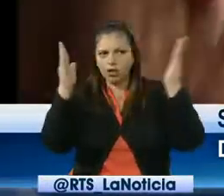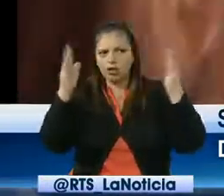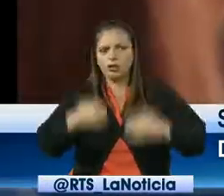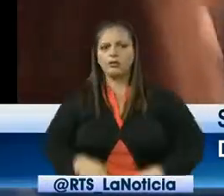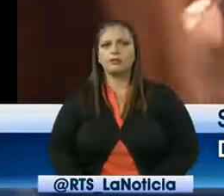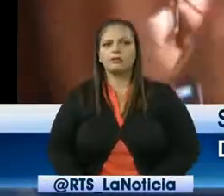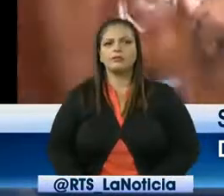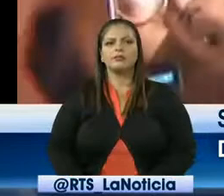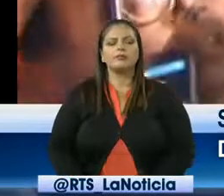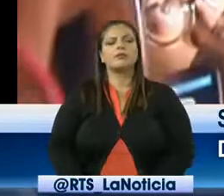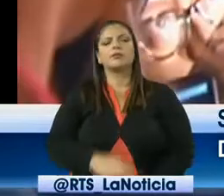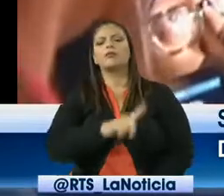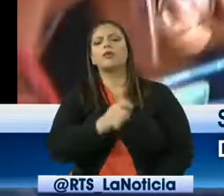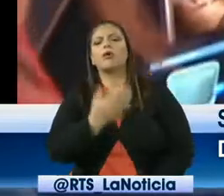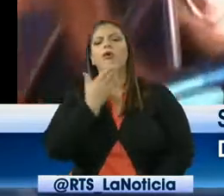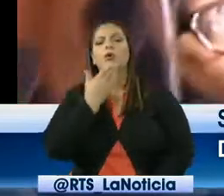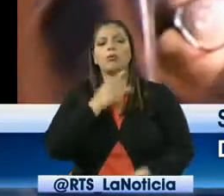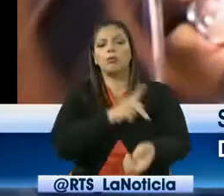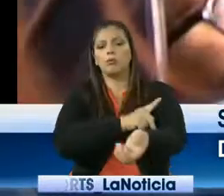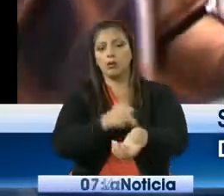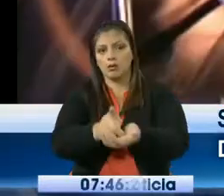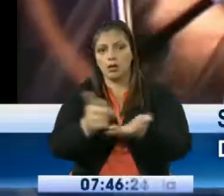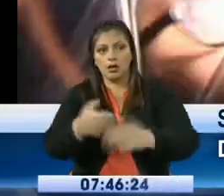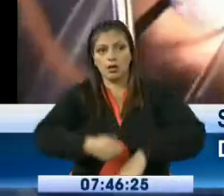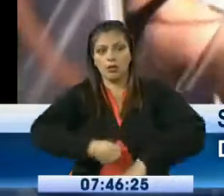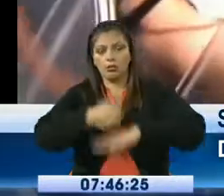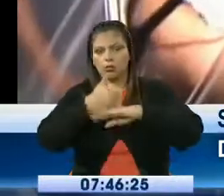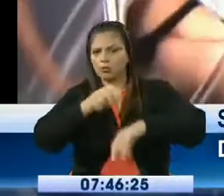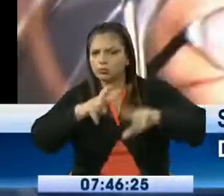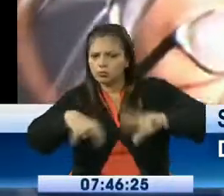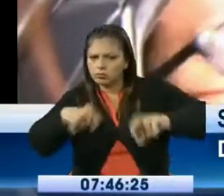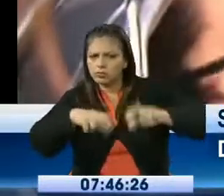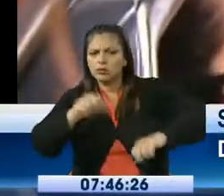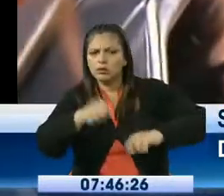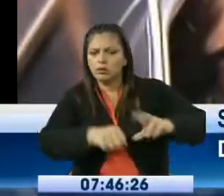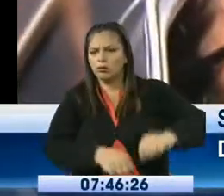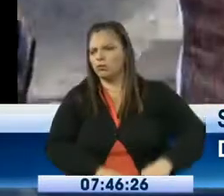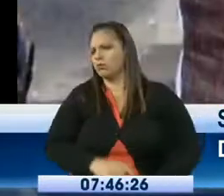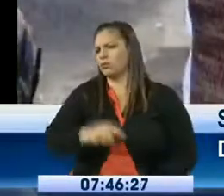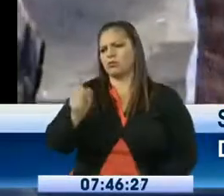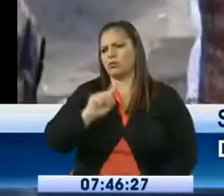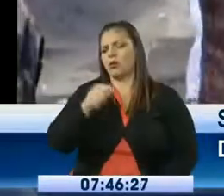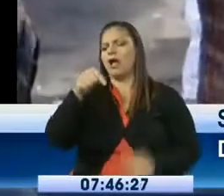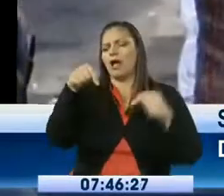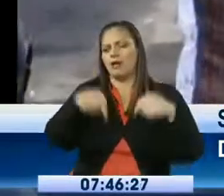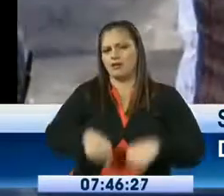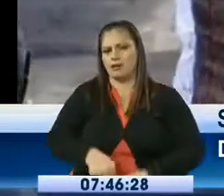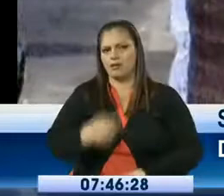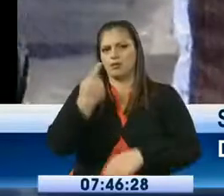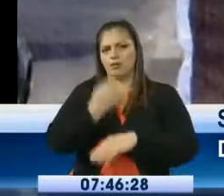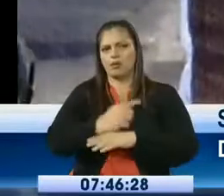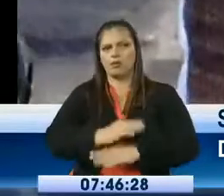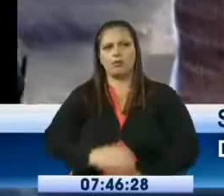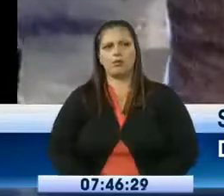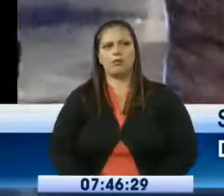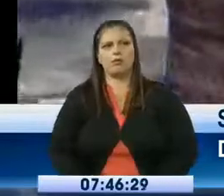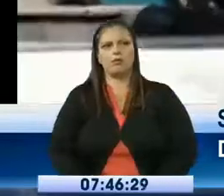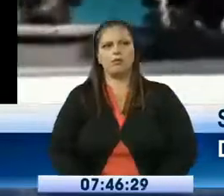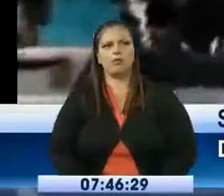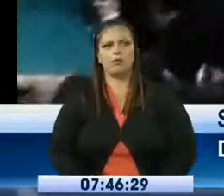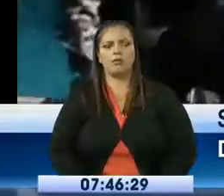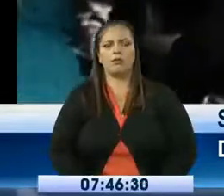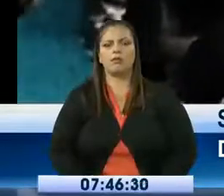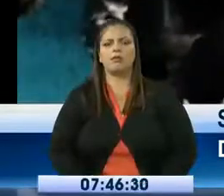de los hechos. No. Pero en la perimetral no se va a realizar nada todavía. Solo aquí. De su parte, el abogado de los familiares del